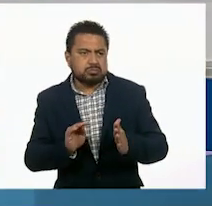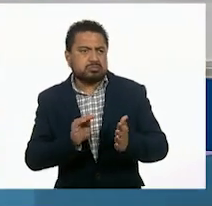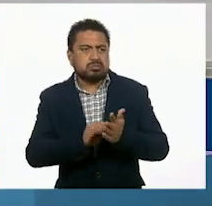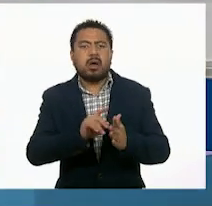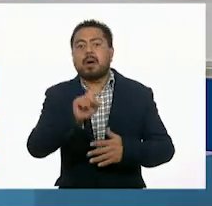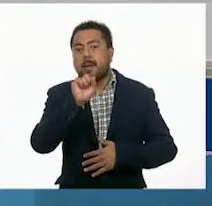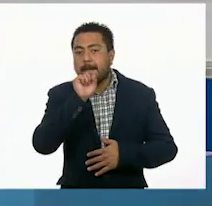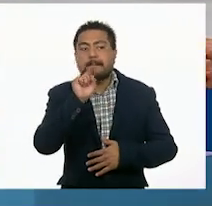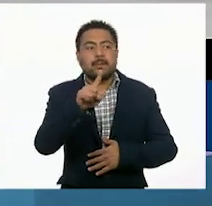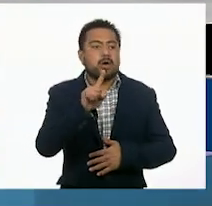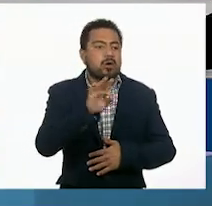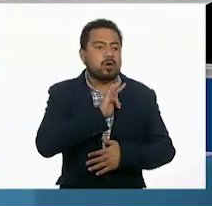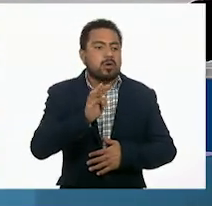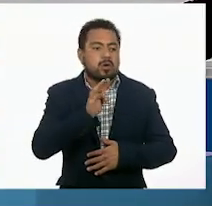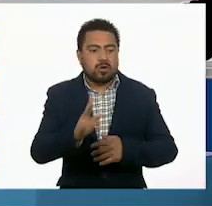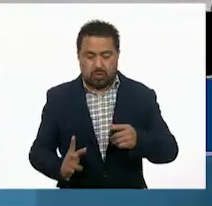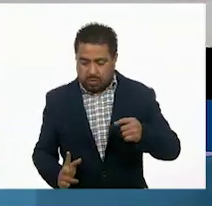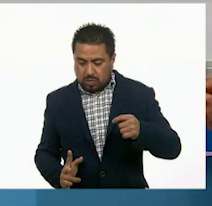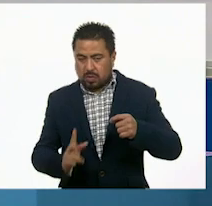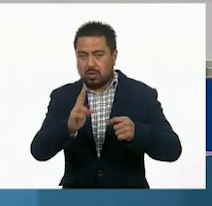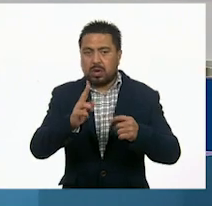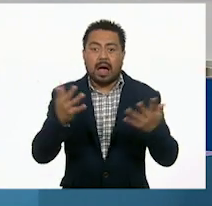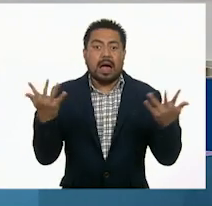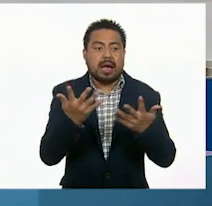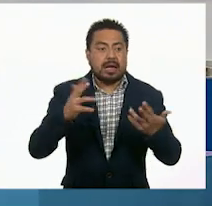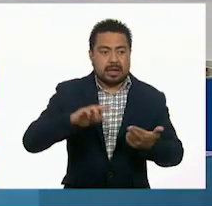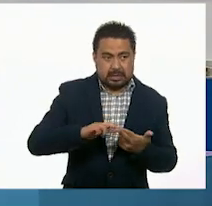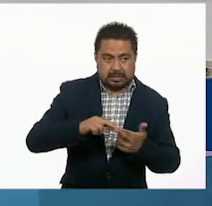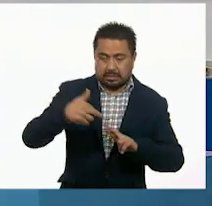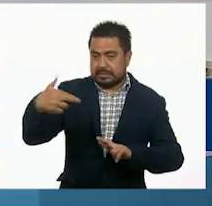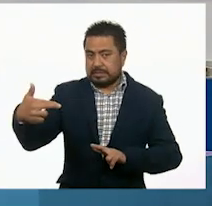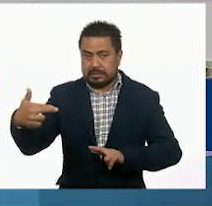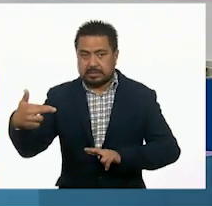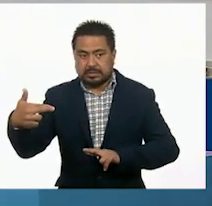o incluso cortándolo o haciendo un nudo.